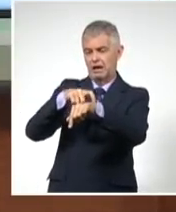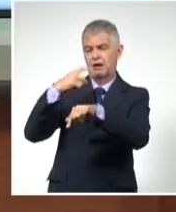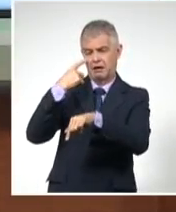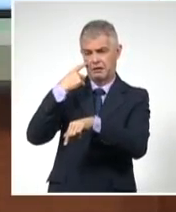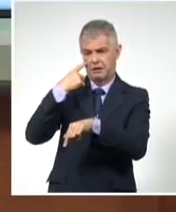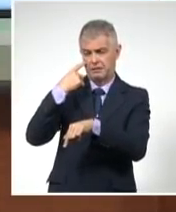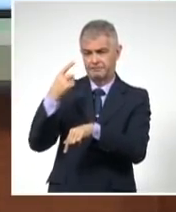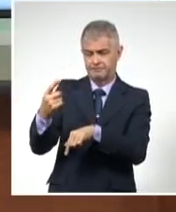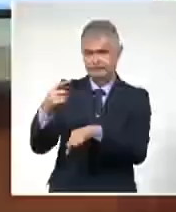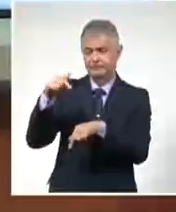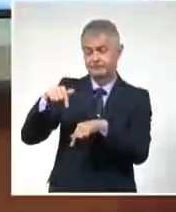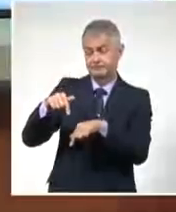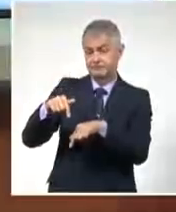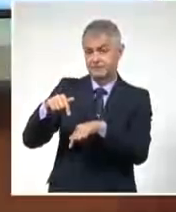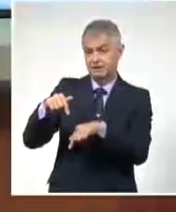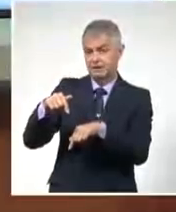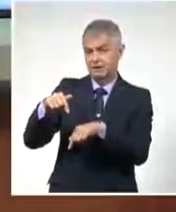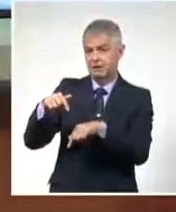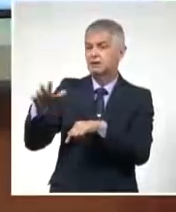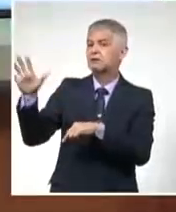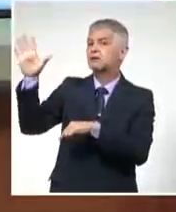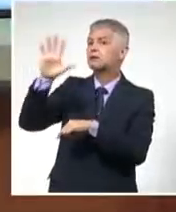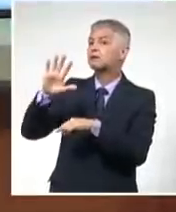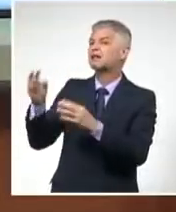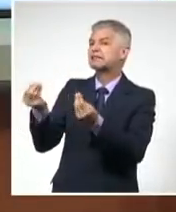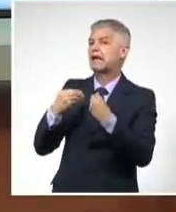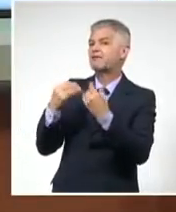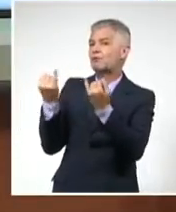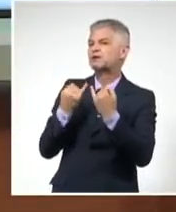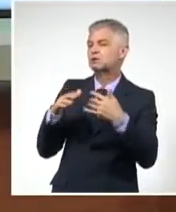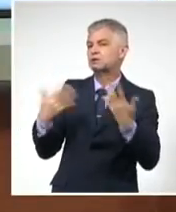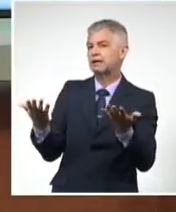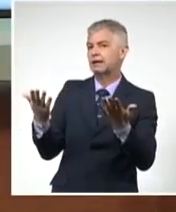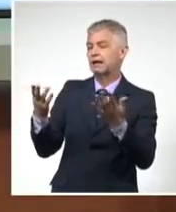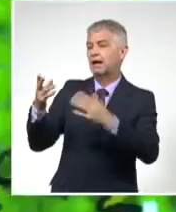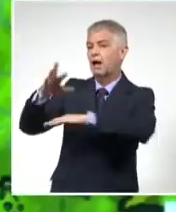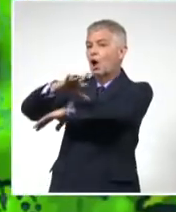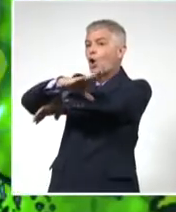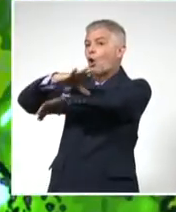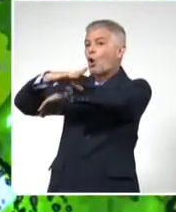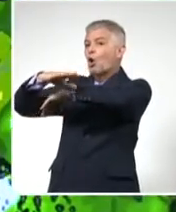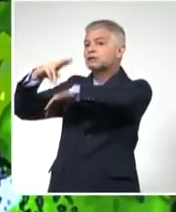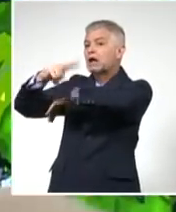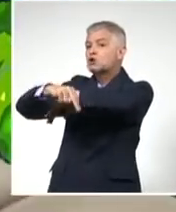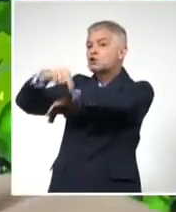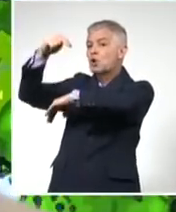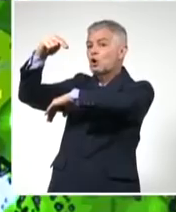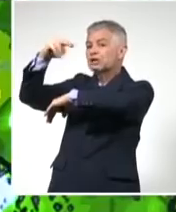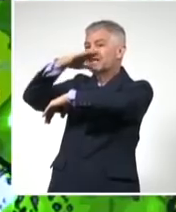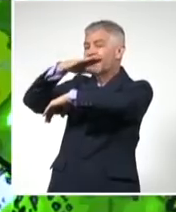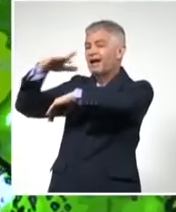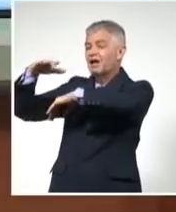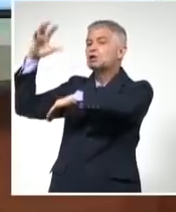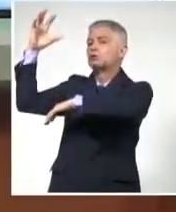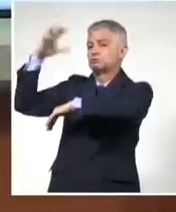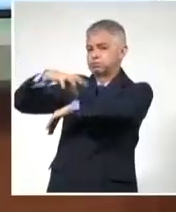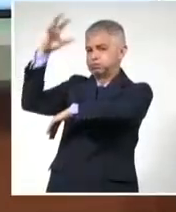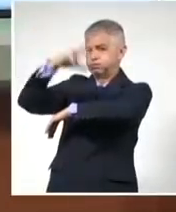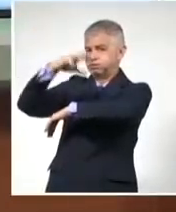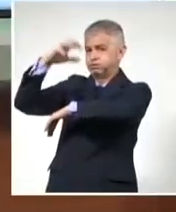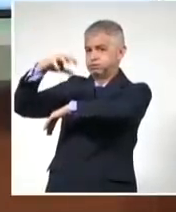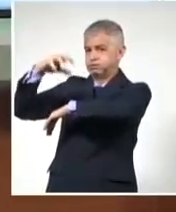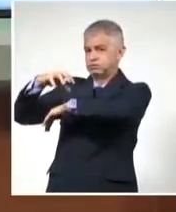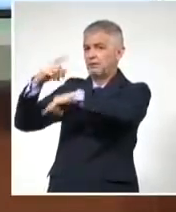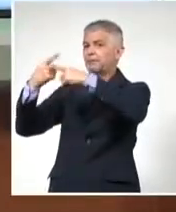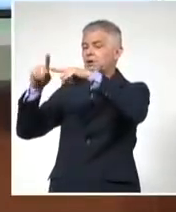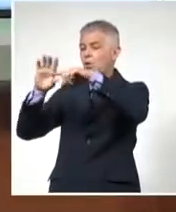de nuestro Instituto de Meteorología, nos da lluvias en la costa norte, pero también lluvias en el sur